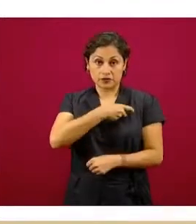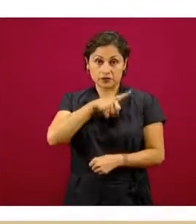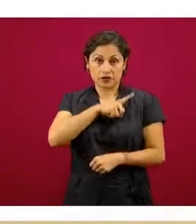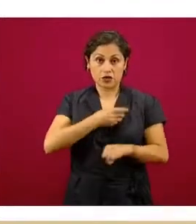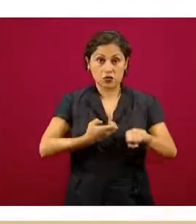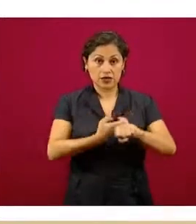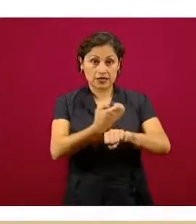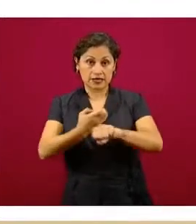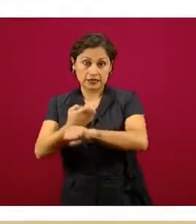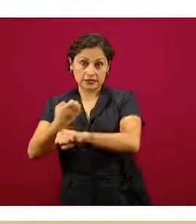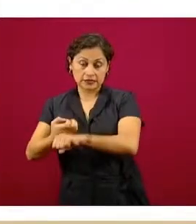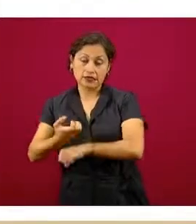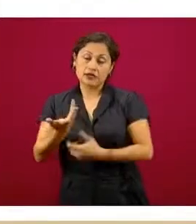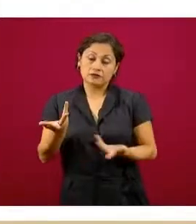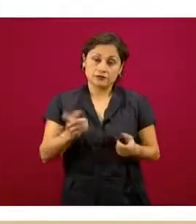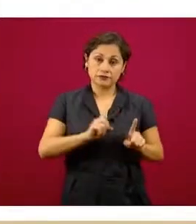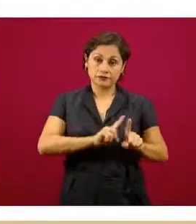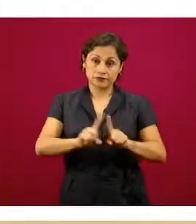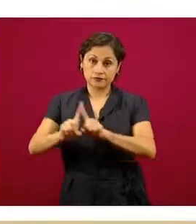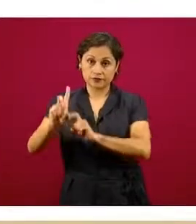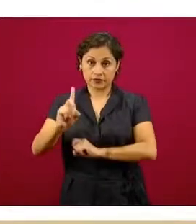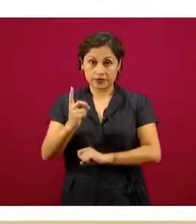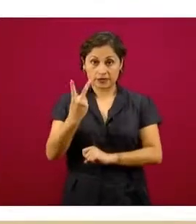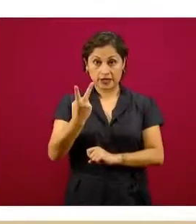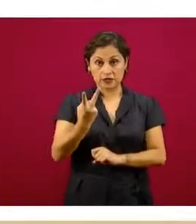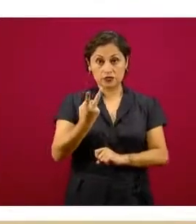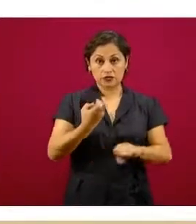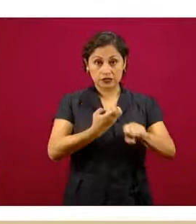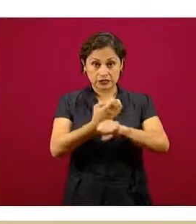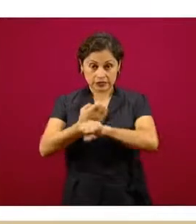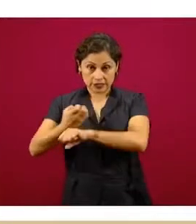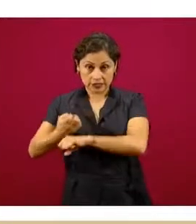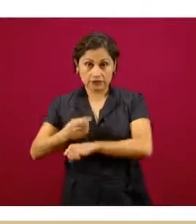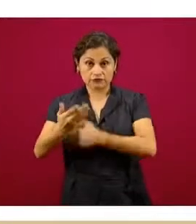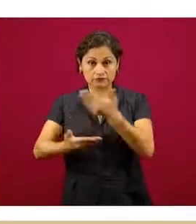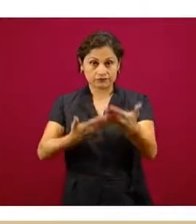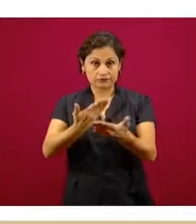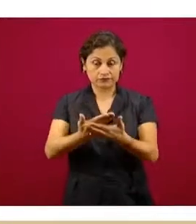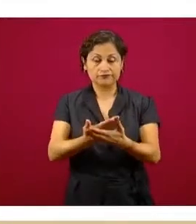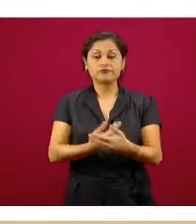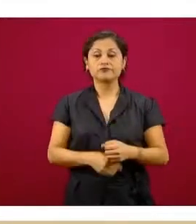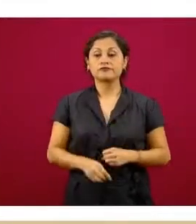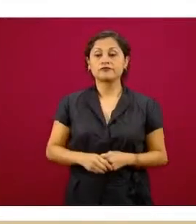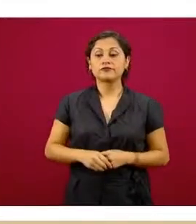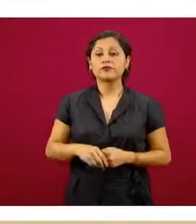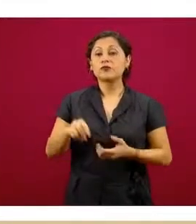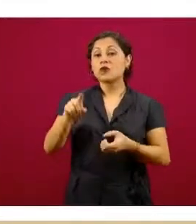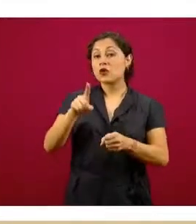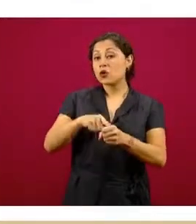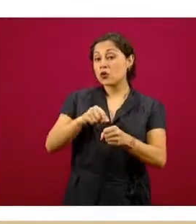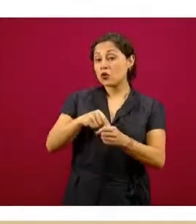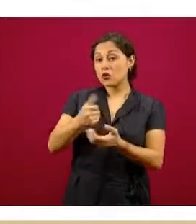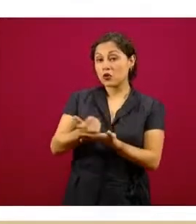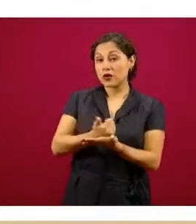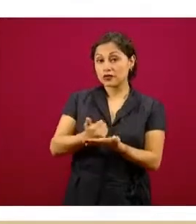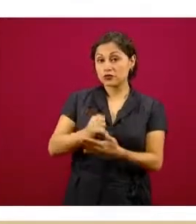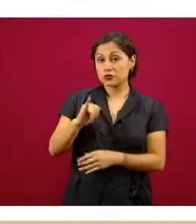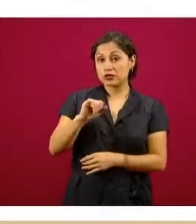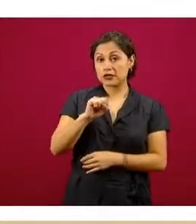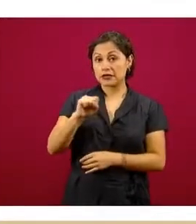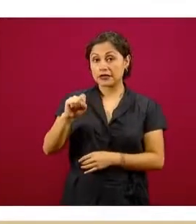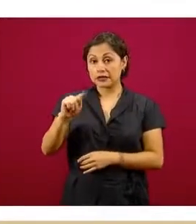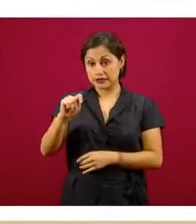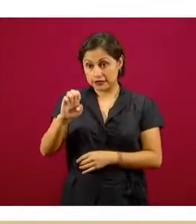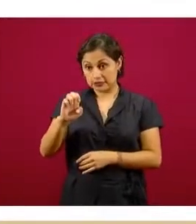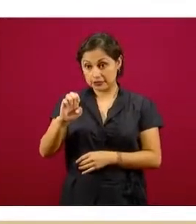estatales, son 32 entidades federativas que tienen estos servicios. El ISSSTE está en el color azul, vemos que